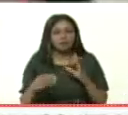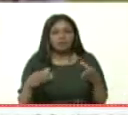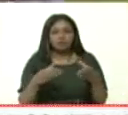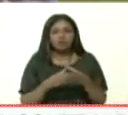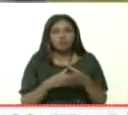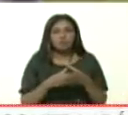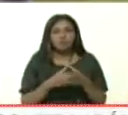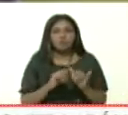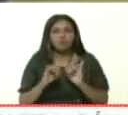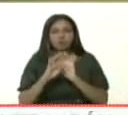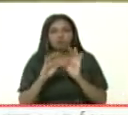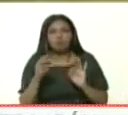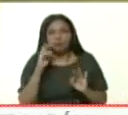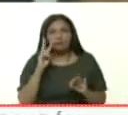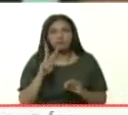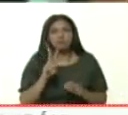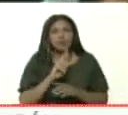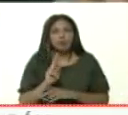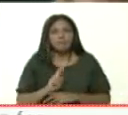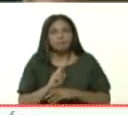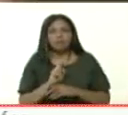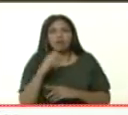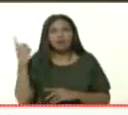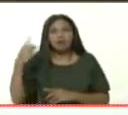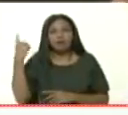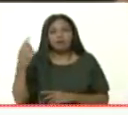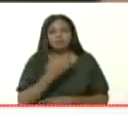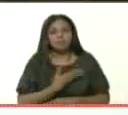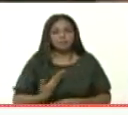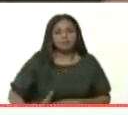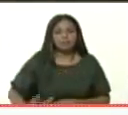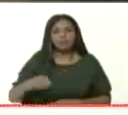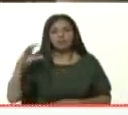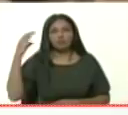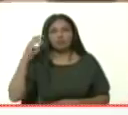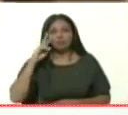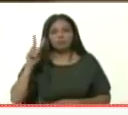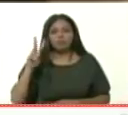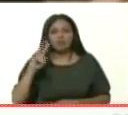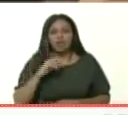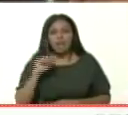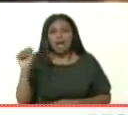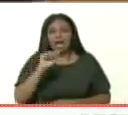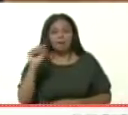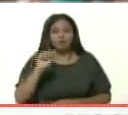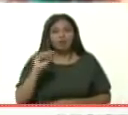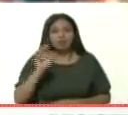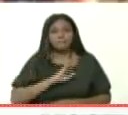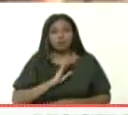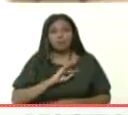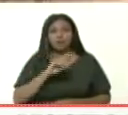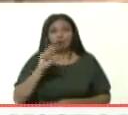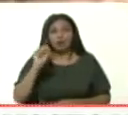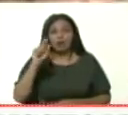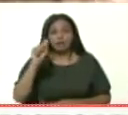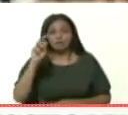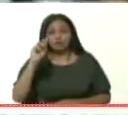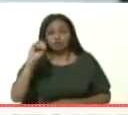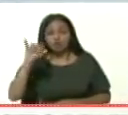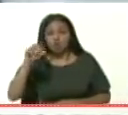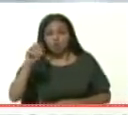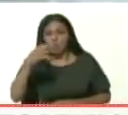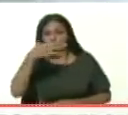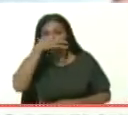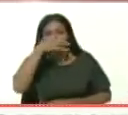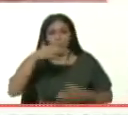Los Rastrojos? Ahí está, mire, ahí se ve, ese es el helicóptero del presidente de Colombia. Es el helicóptero, mire, y la camioneta de Los Rastrojos. La y esa es una camioneta de